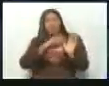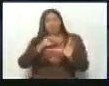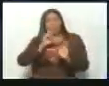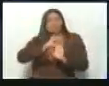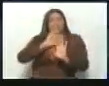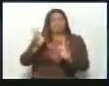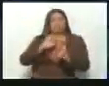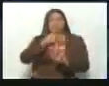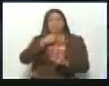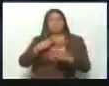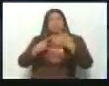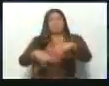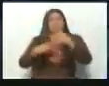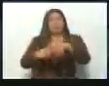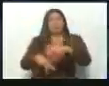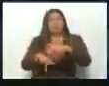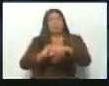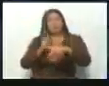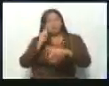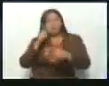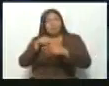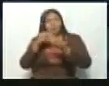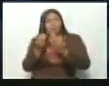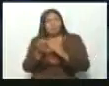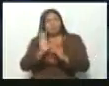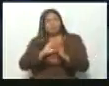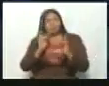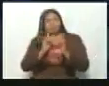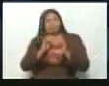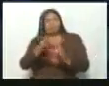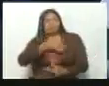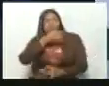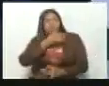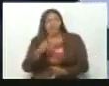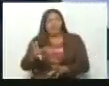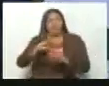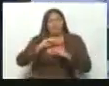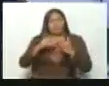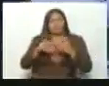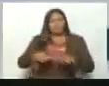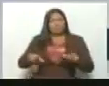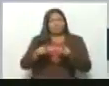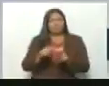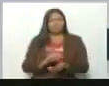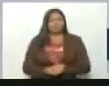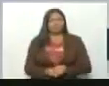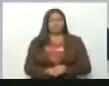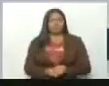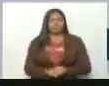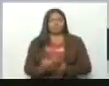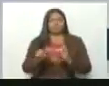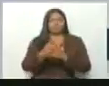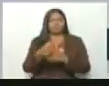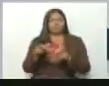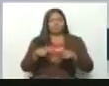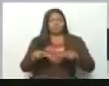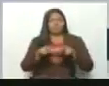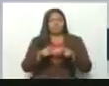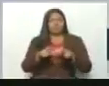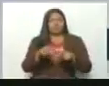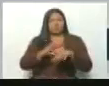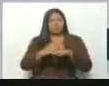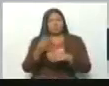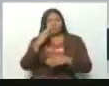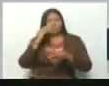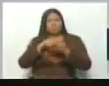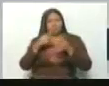que colonizar esas redes sociales para asumir espacio. Sin ningún tipo de complejo, que si porque